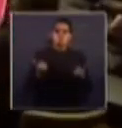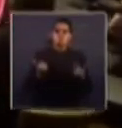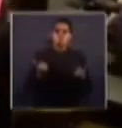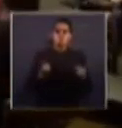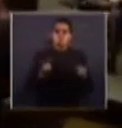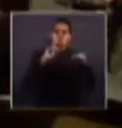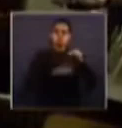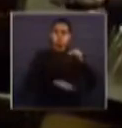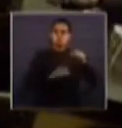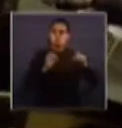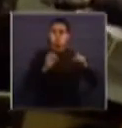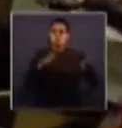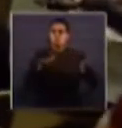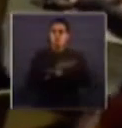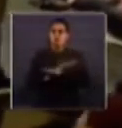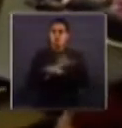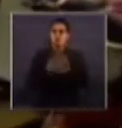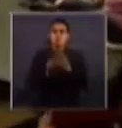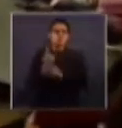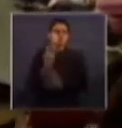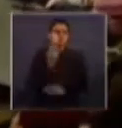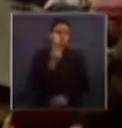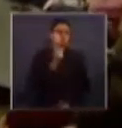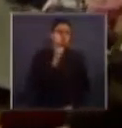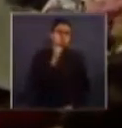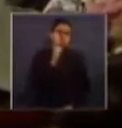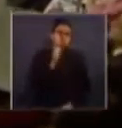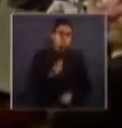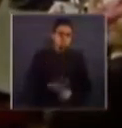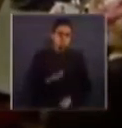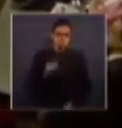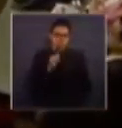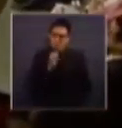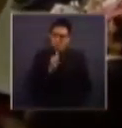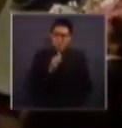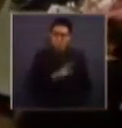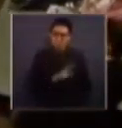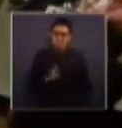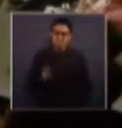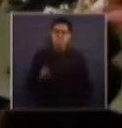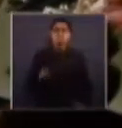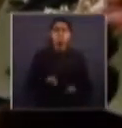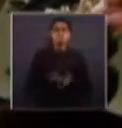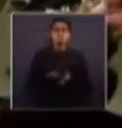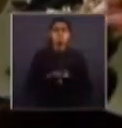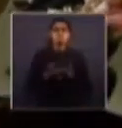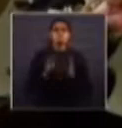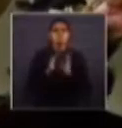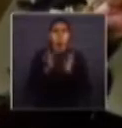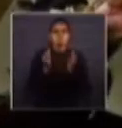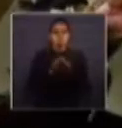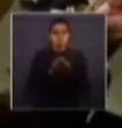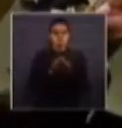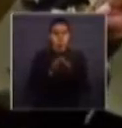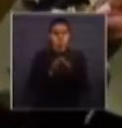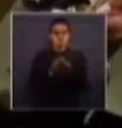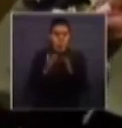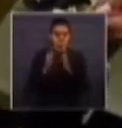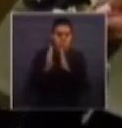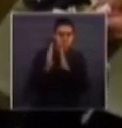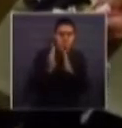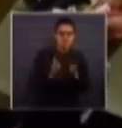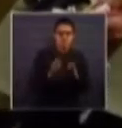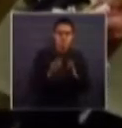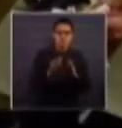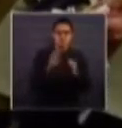solo. Lo explica el asistencialismo y no los programas de política social orientadas a la prevención, que es el tema que